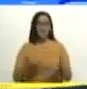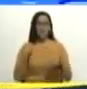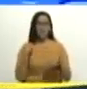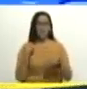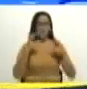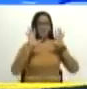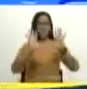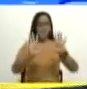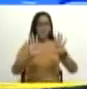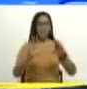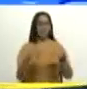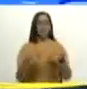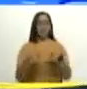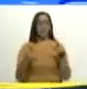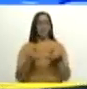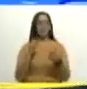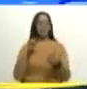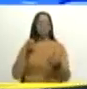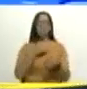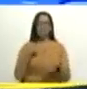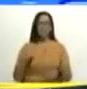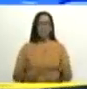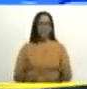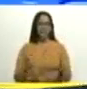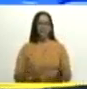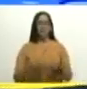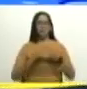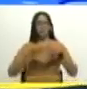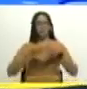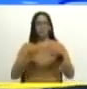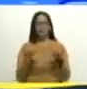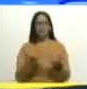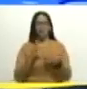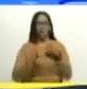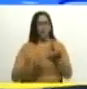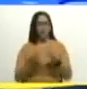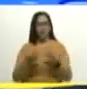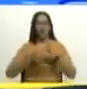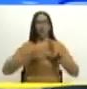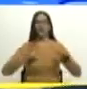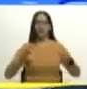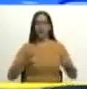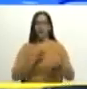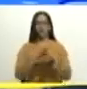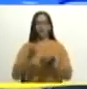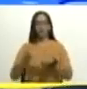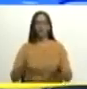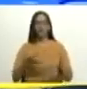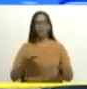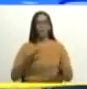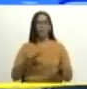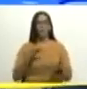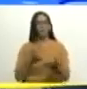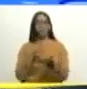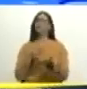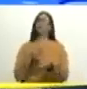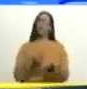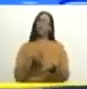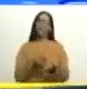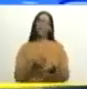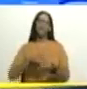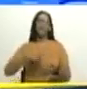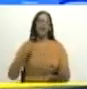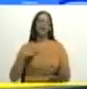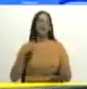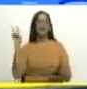principales puertos del mundo, 8 están en China. Y bueno, aquí se está hablando allá de las cadenas de suministro, muy importante la participación que pueda